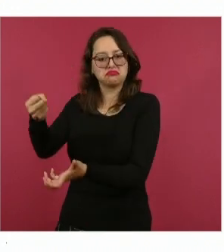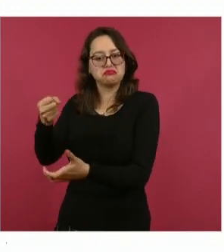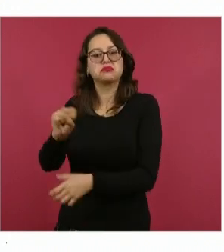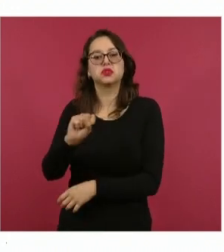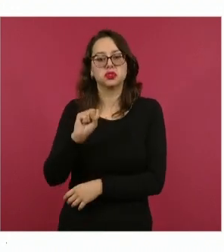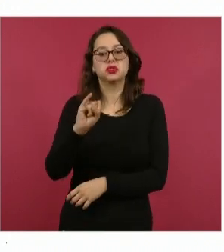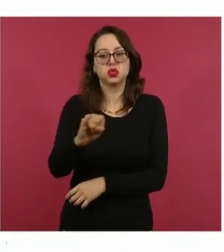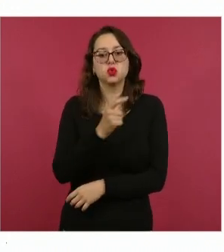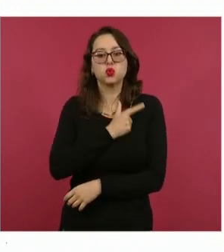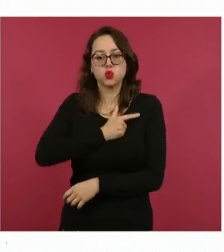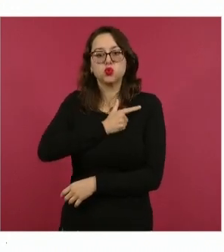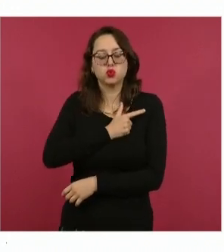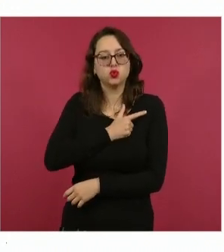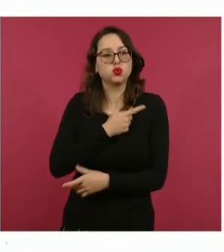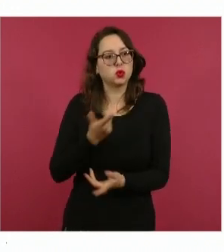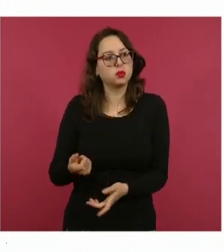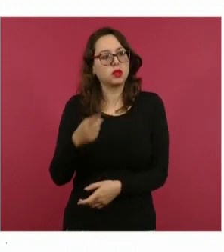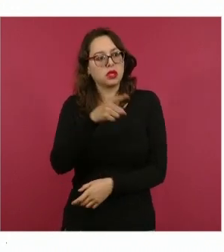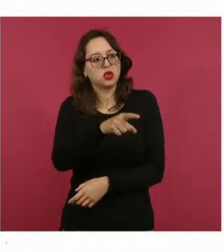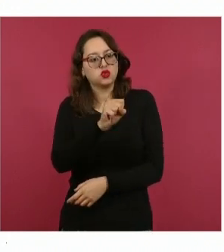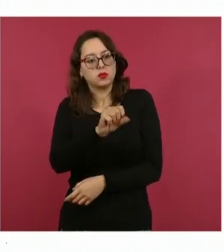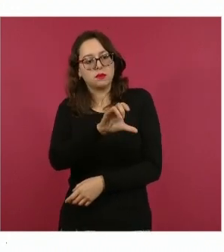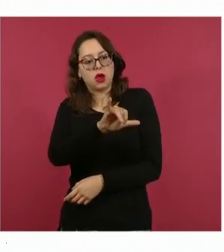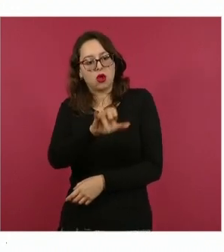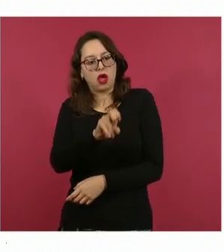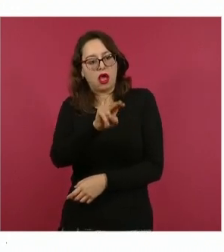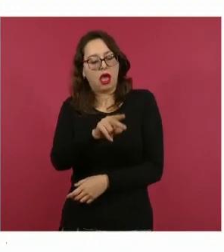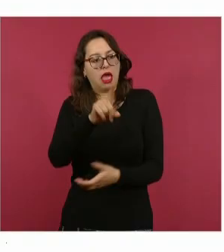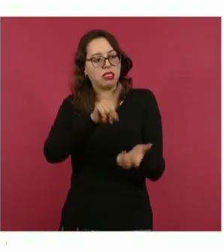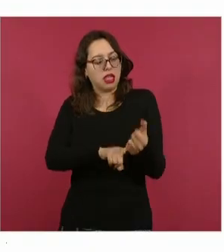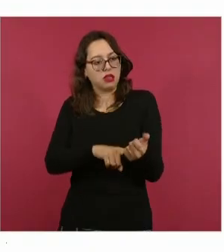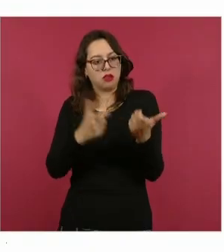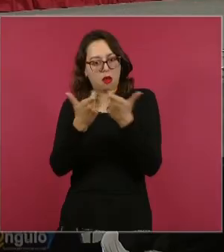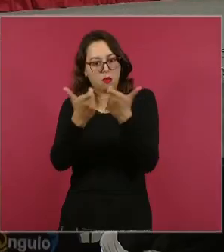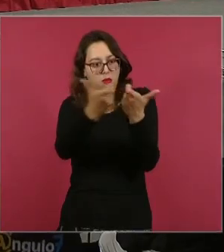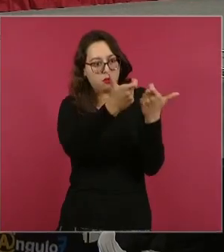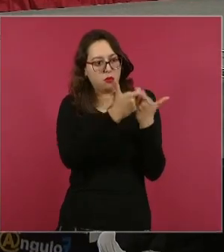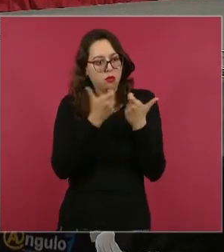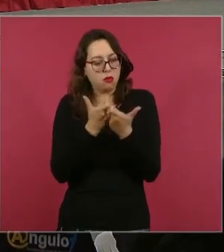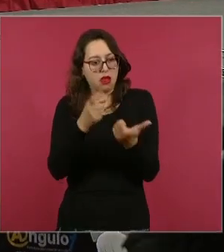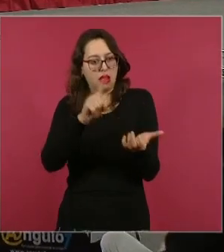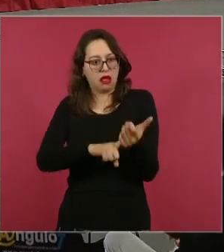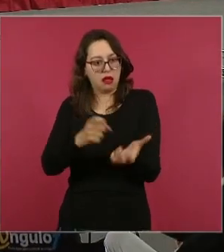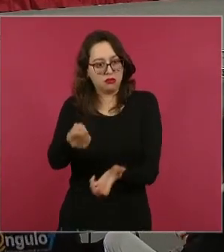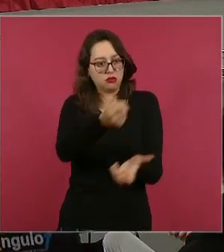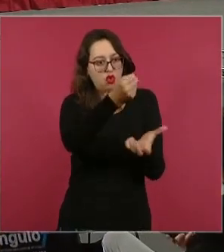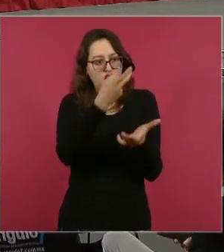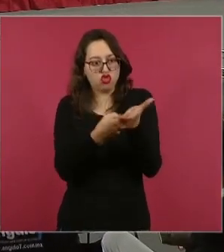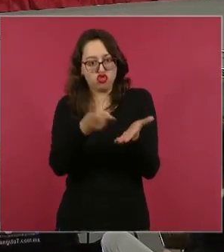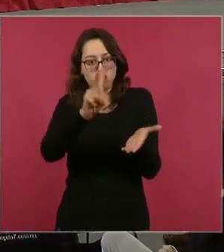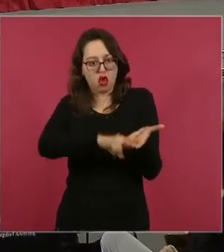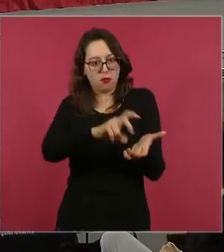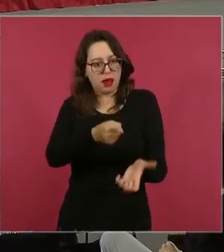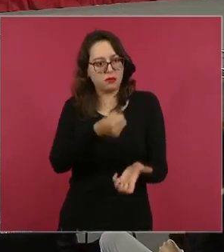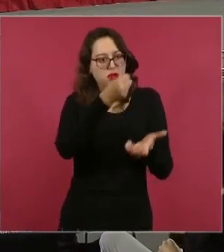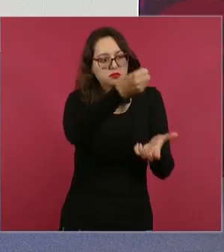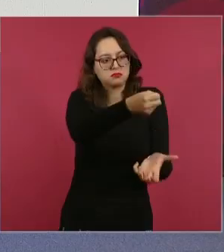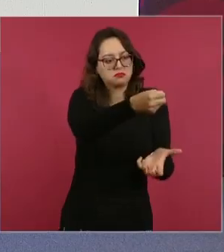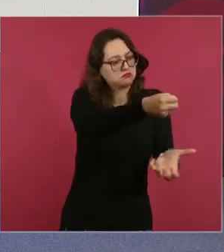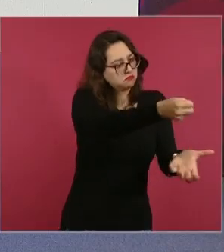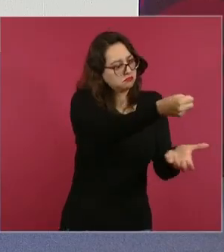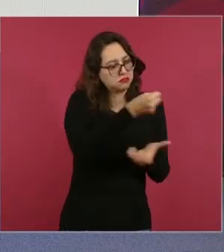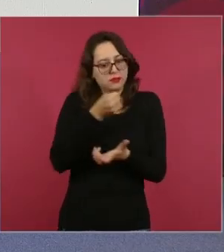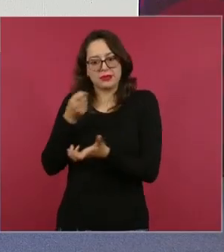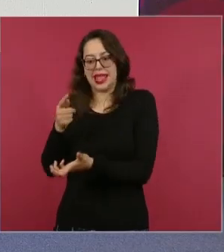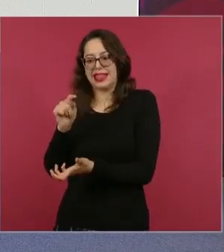acumulados de los fideicomisos que deberán reintegrarse a la tesofe se destinen a la garantía